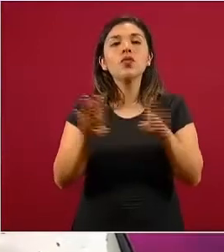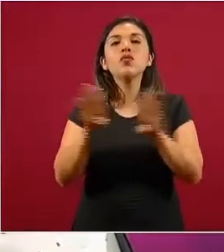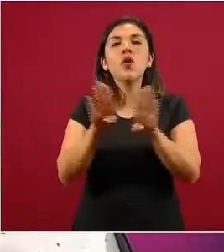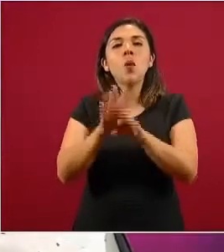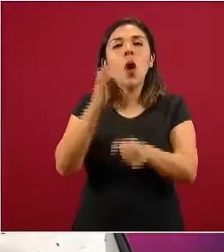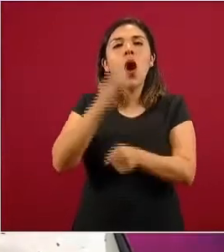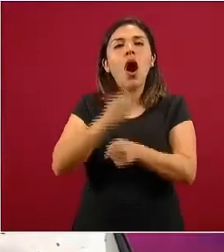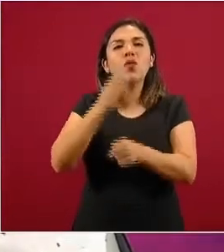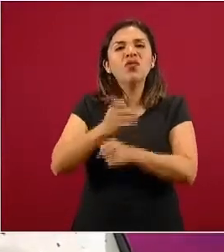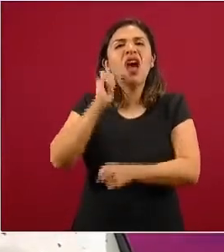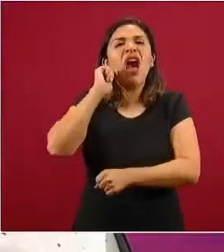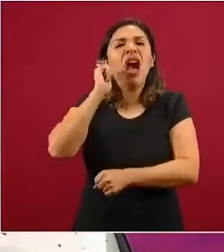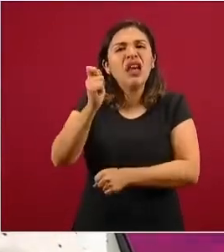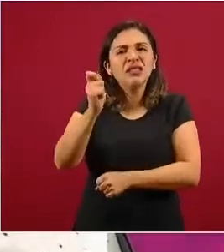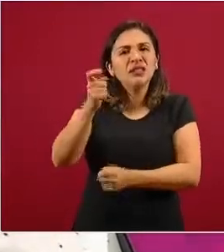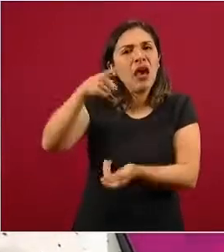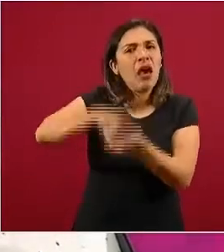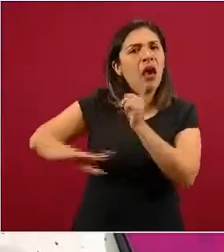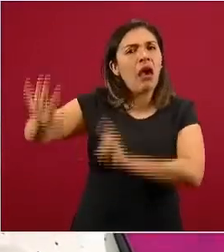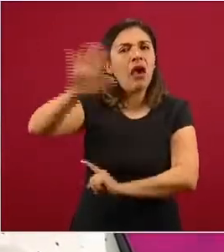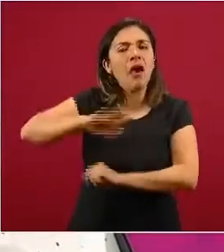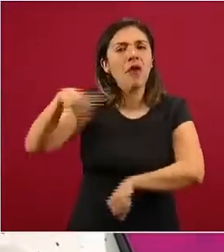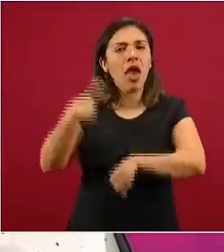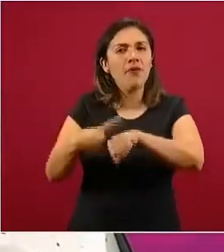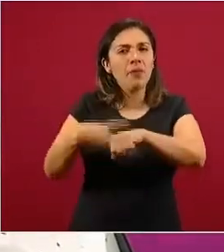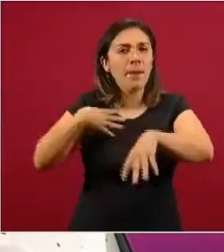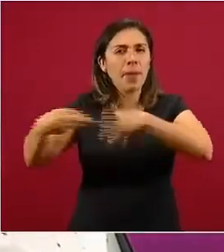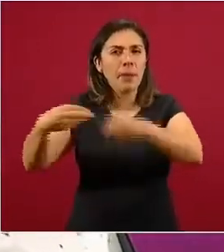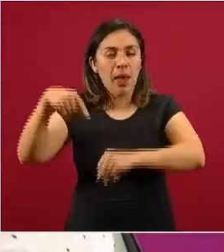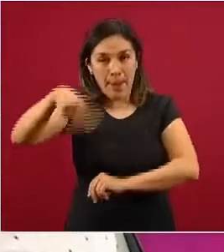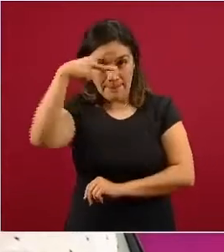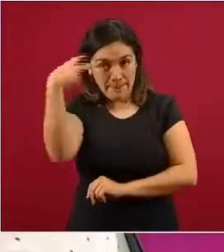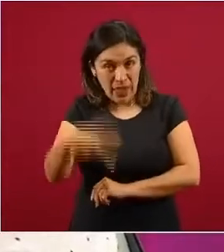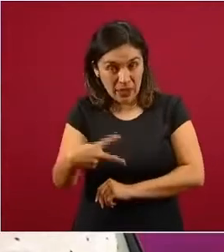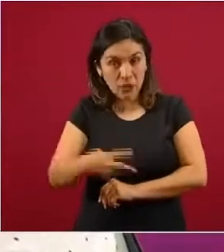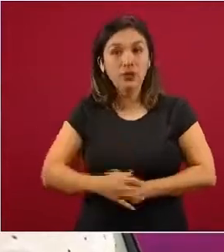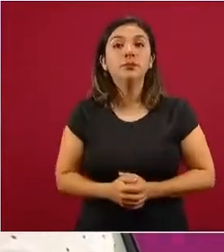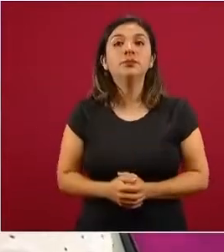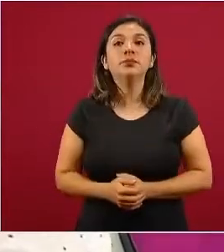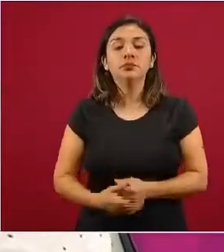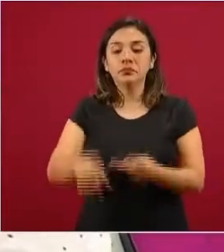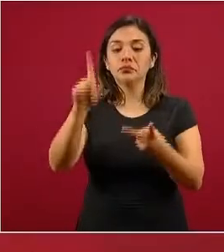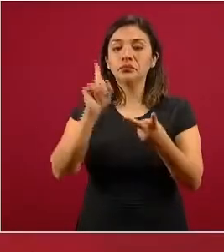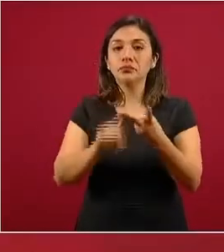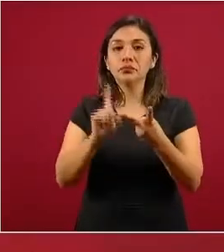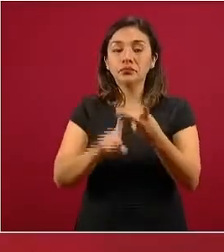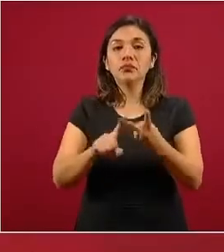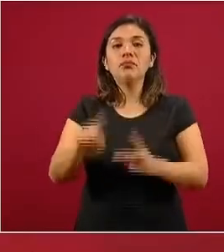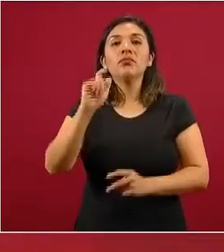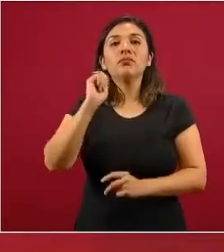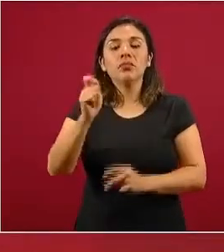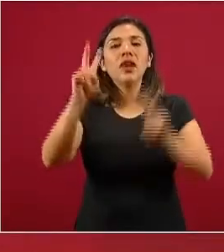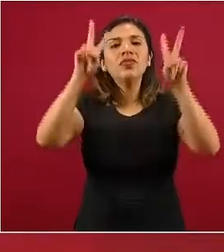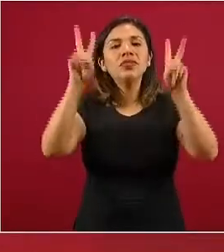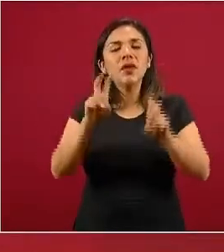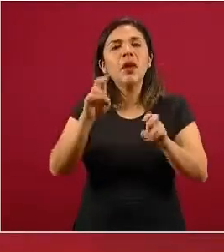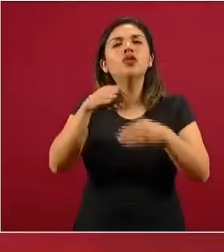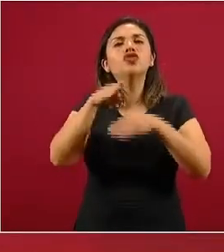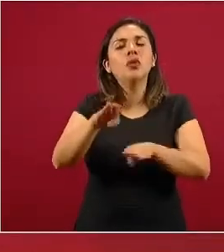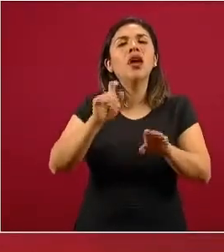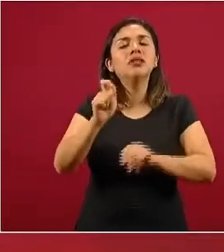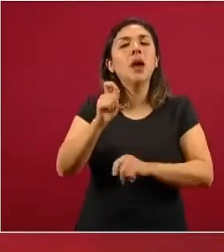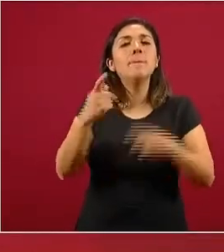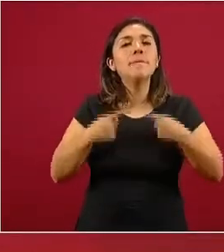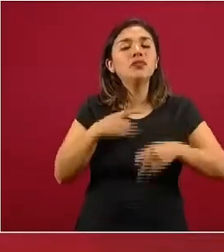actualización del panorama epidemiológico de la epidemia en México, y el componente temático tratará sobre